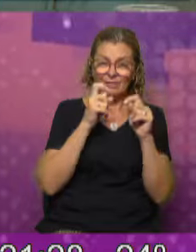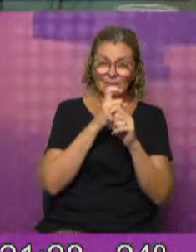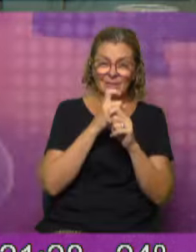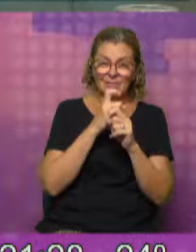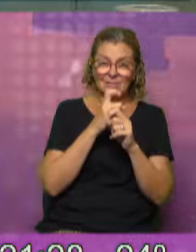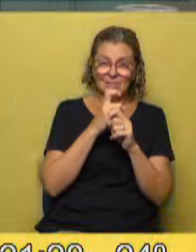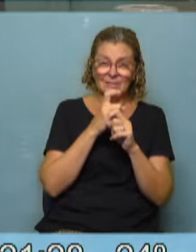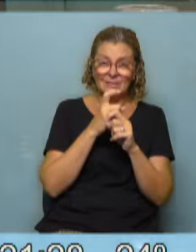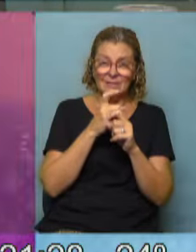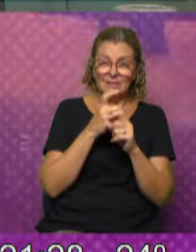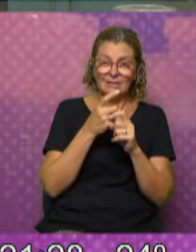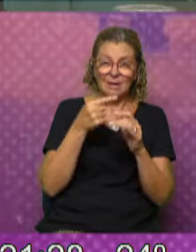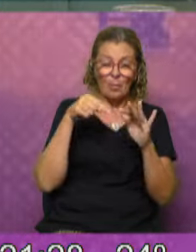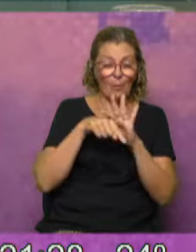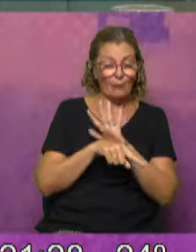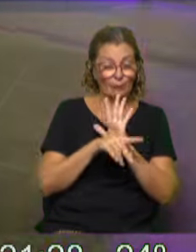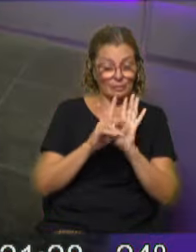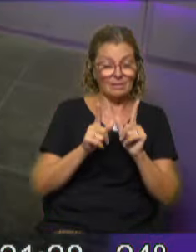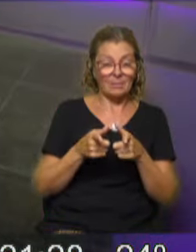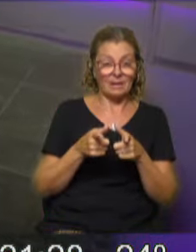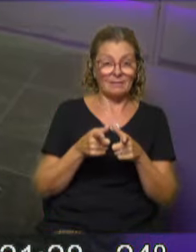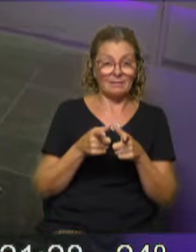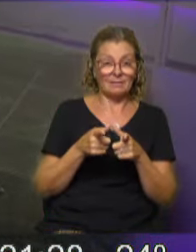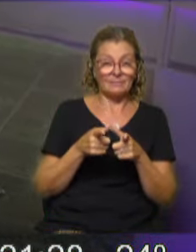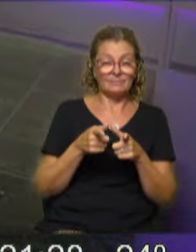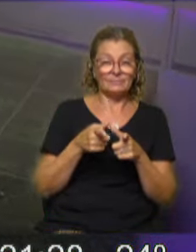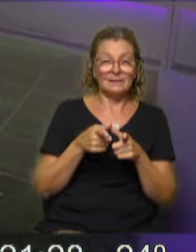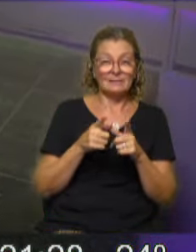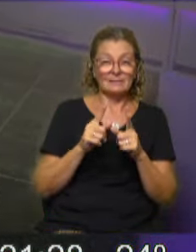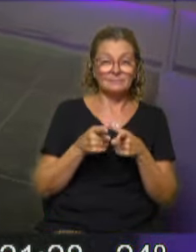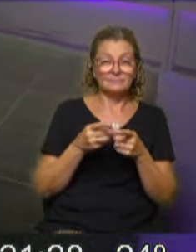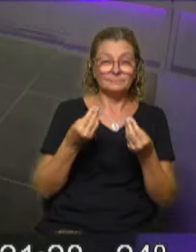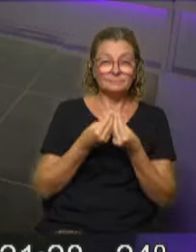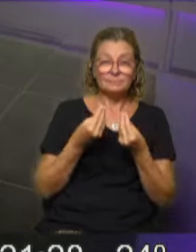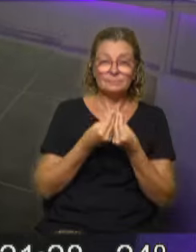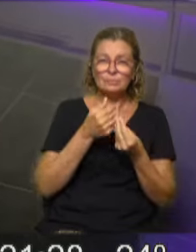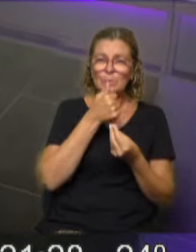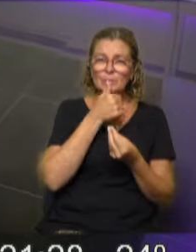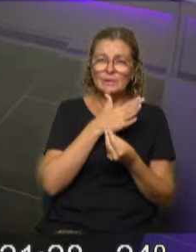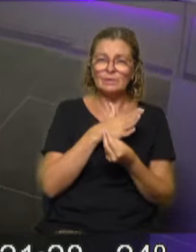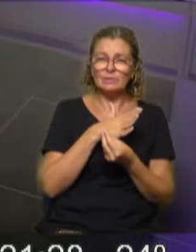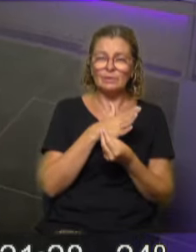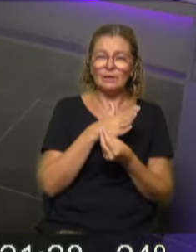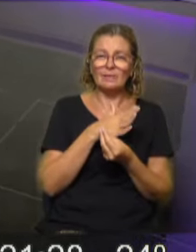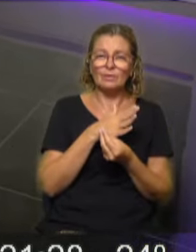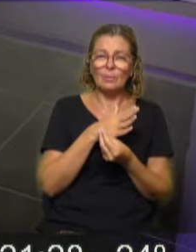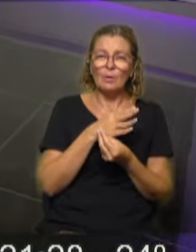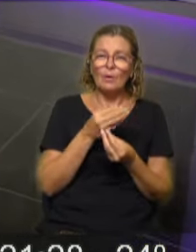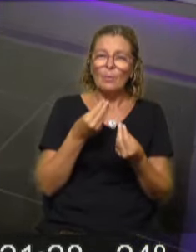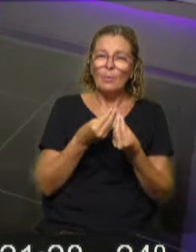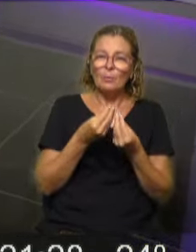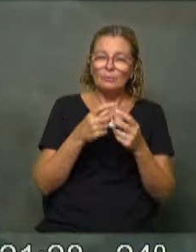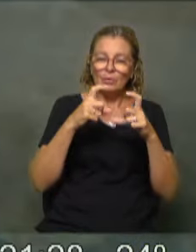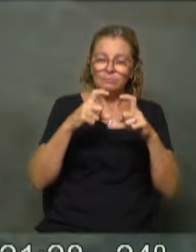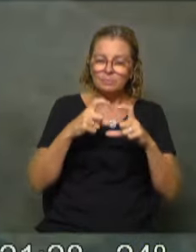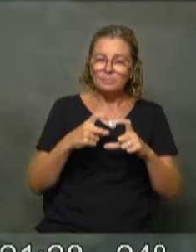es dura y es muy profunda. Y además, este tiene muchas historias. Claro. Como muchos fragmentos